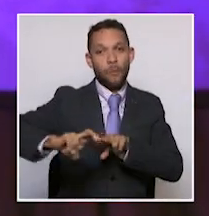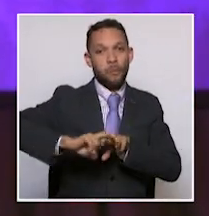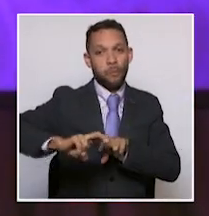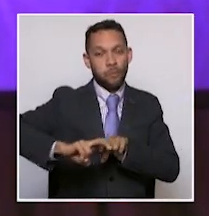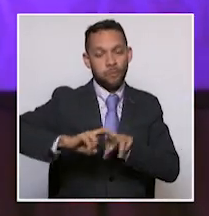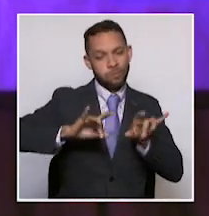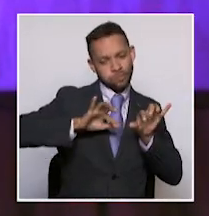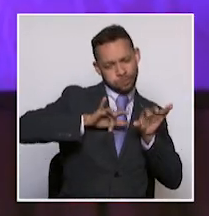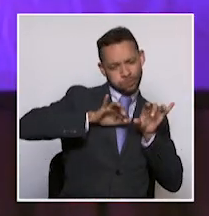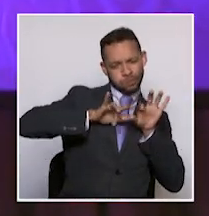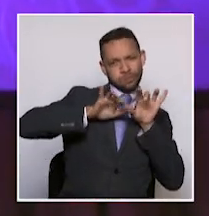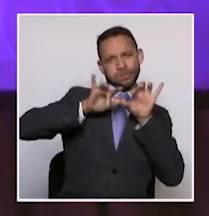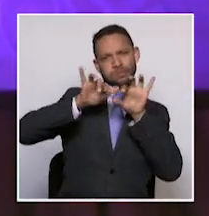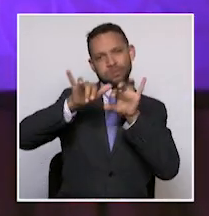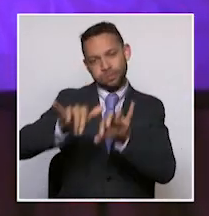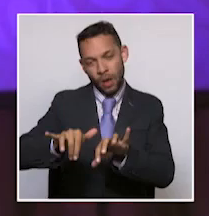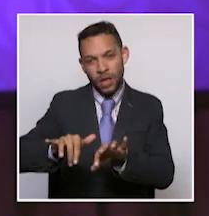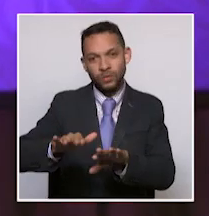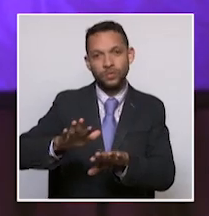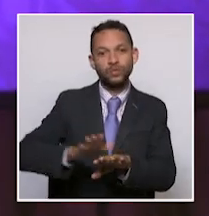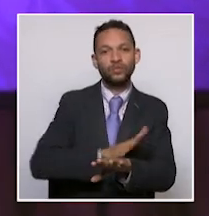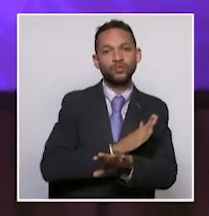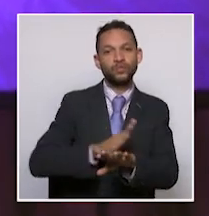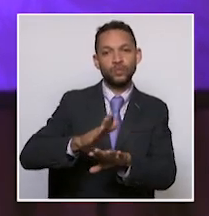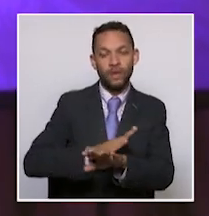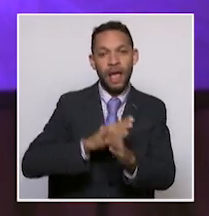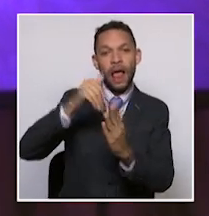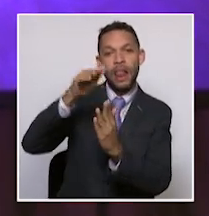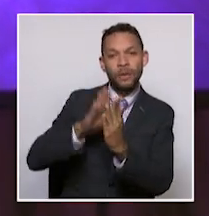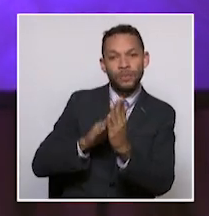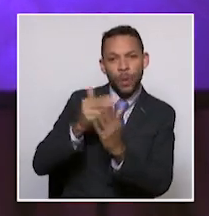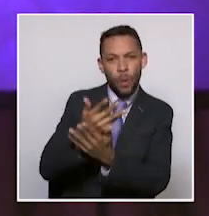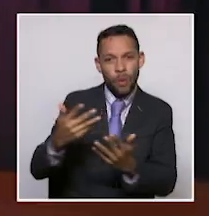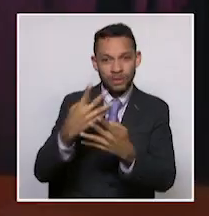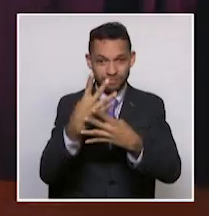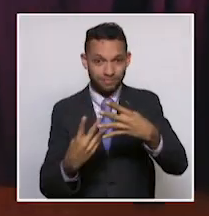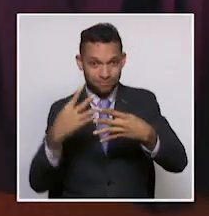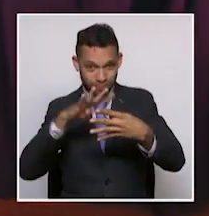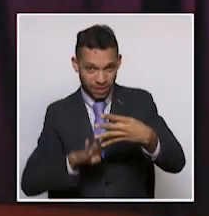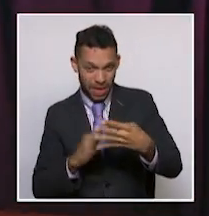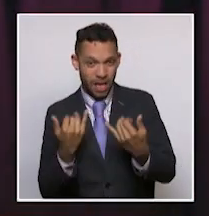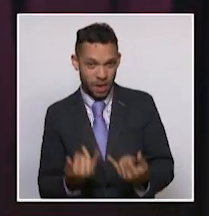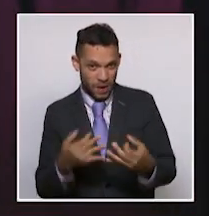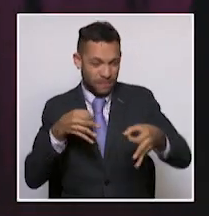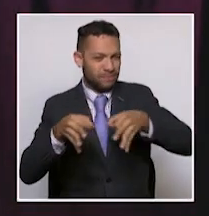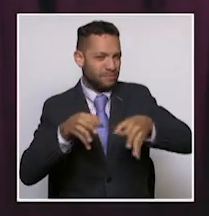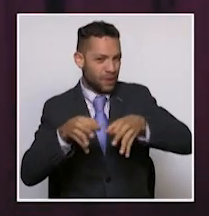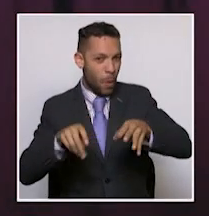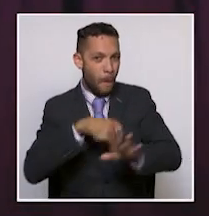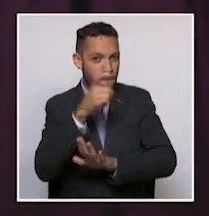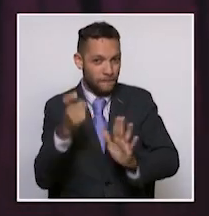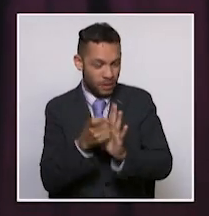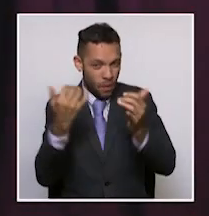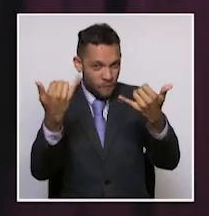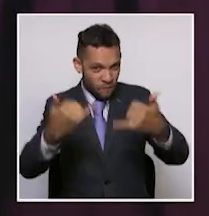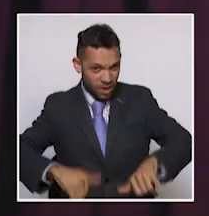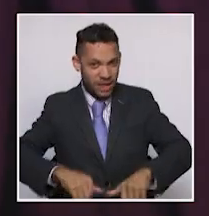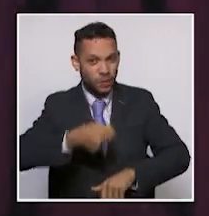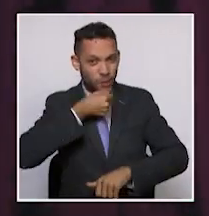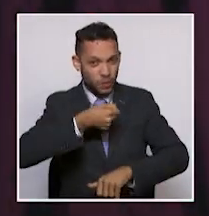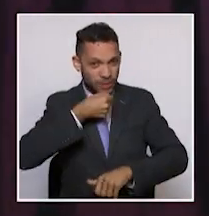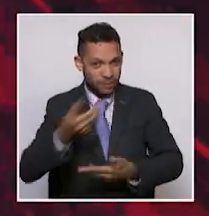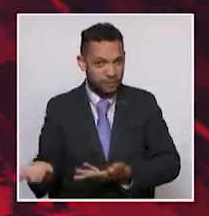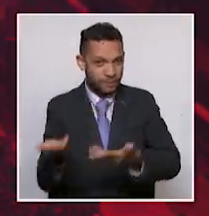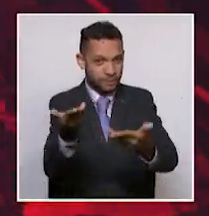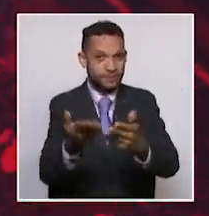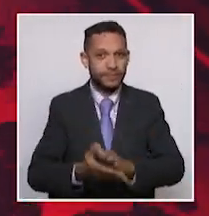edición del Festival Internacional de Arte Contemporáneo con una llamativa programación. Espere todos los detalles al final de la emisión.